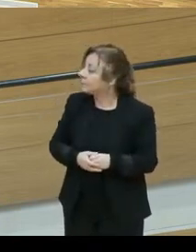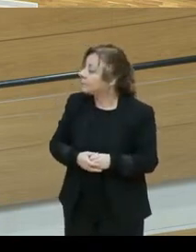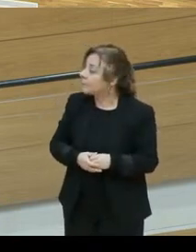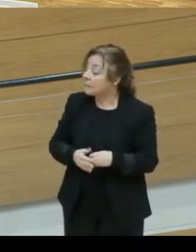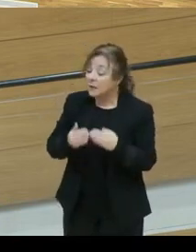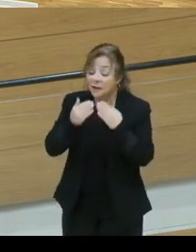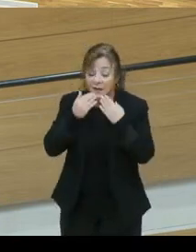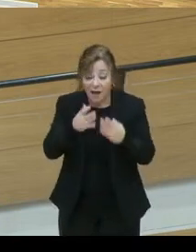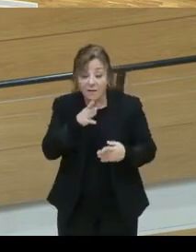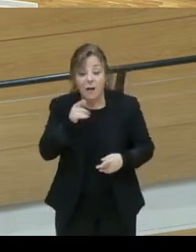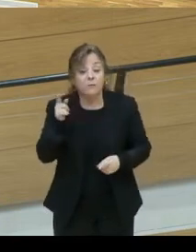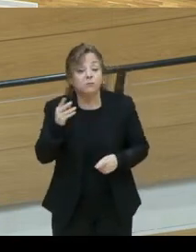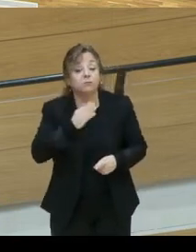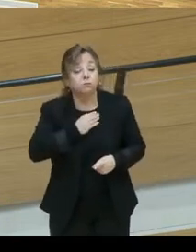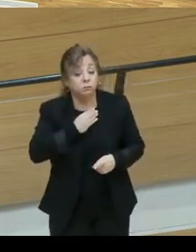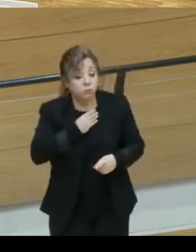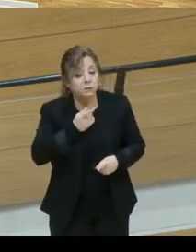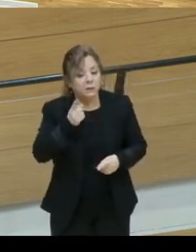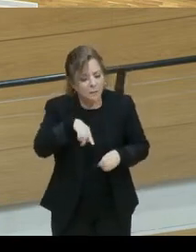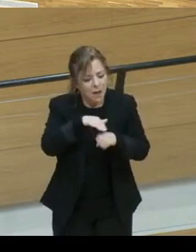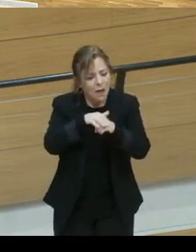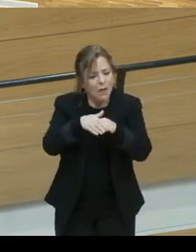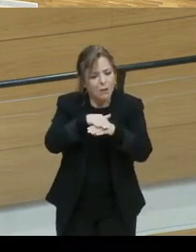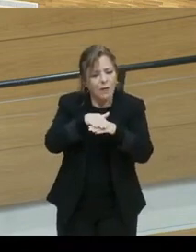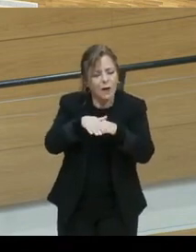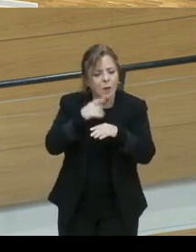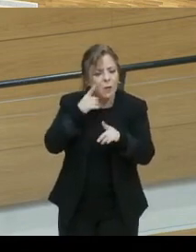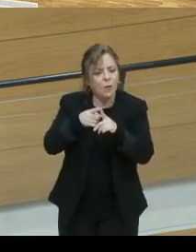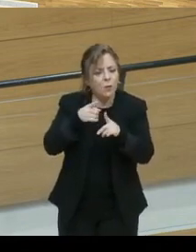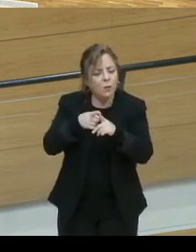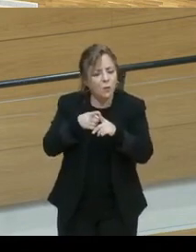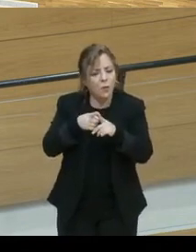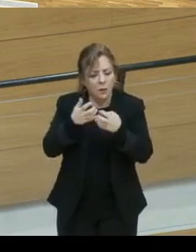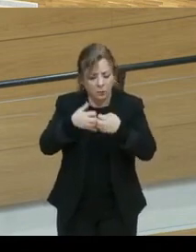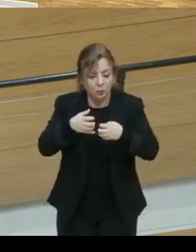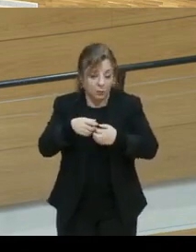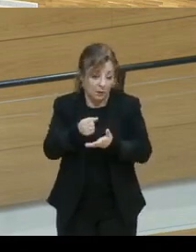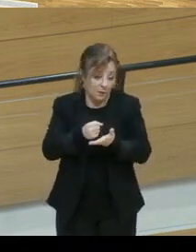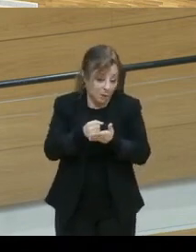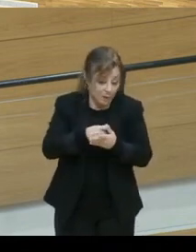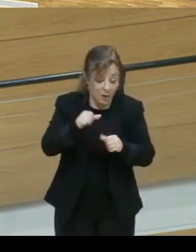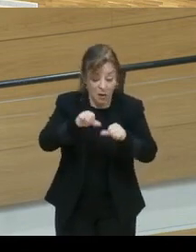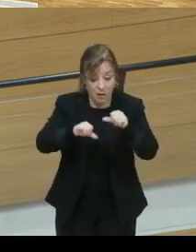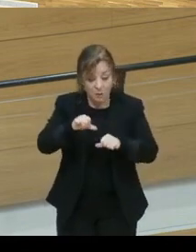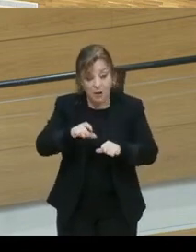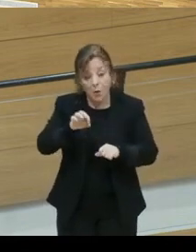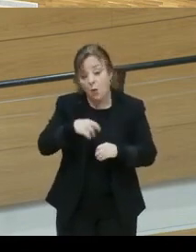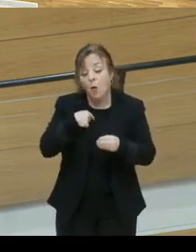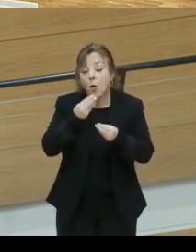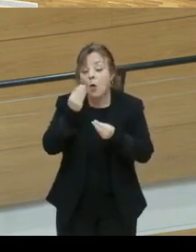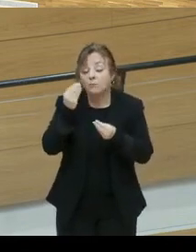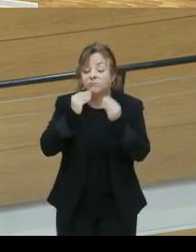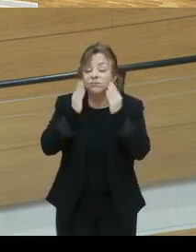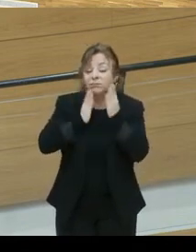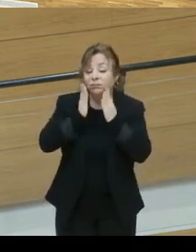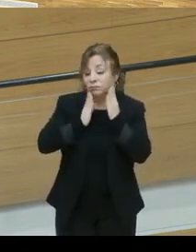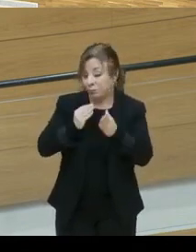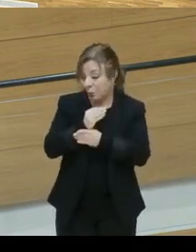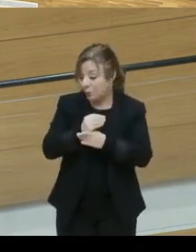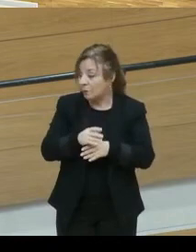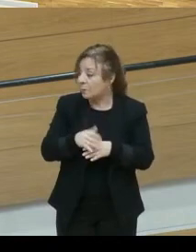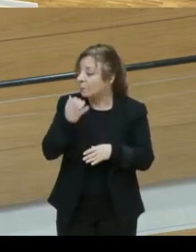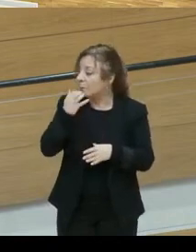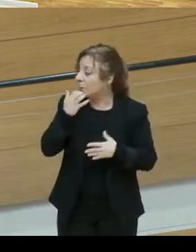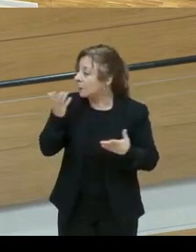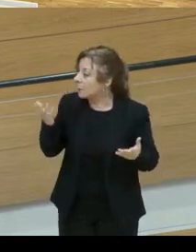Gracias a sus propiedades, pues también las ceras son ampliamente usadas en la industria farmacéutica, química o cosmética. Por ejemplo, para el